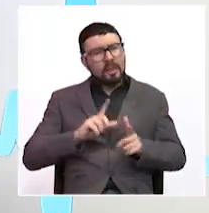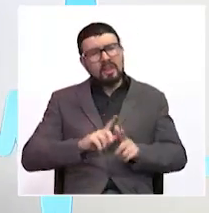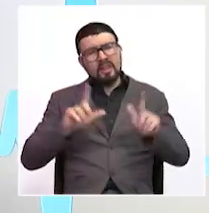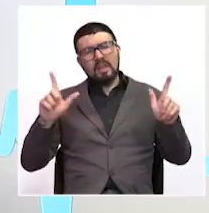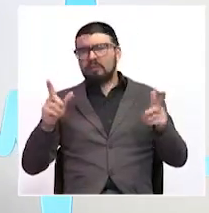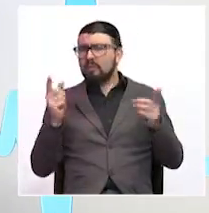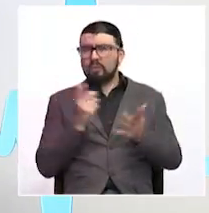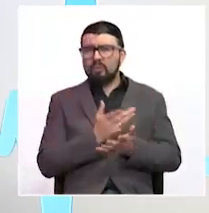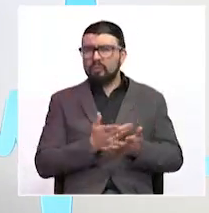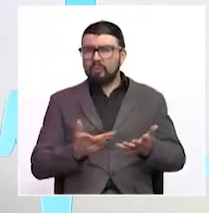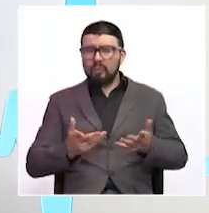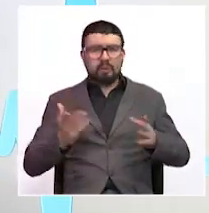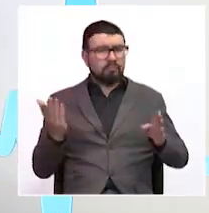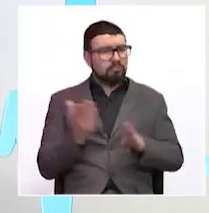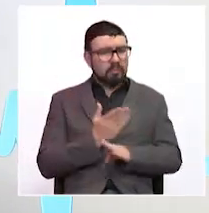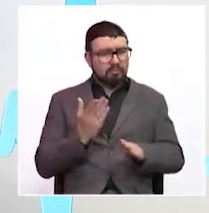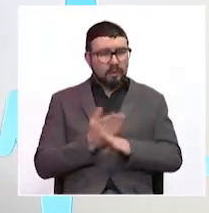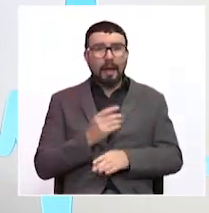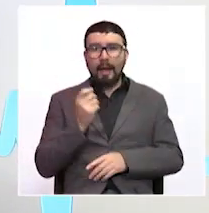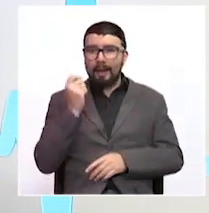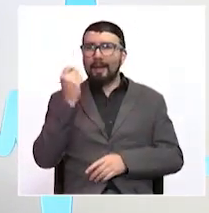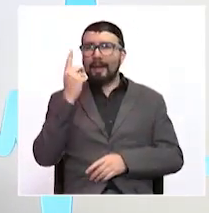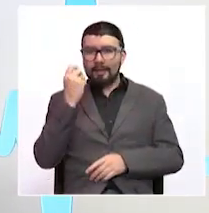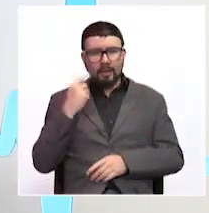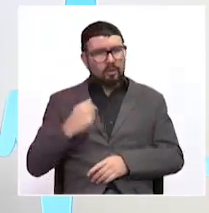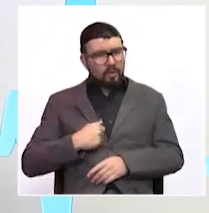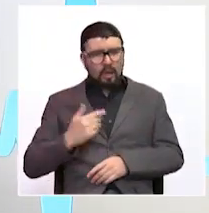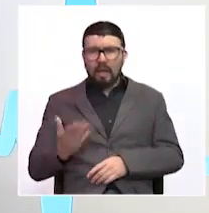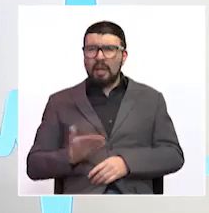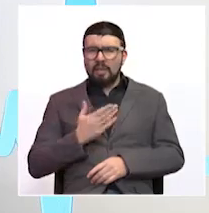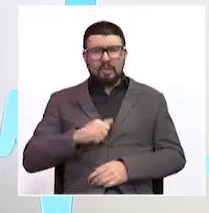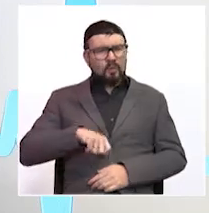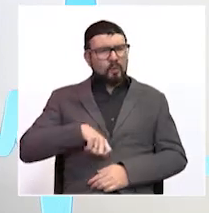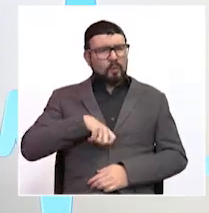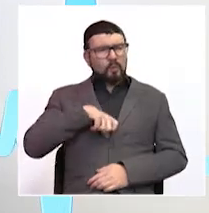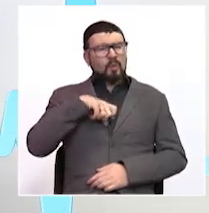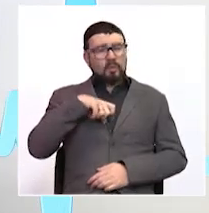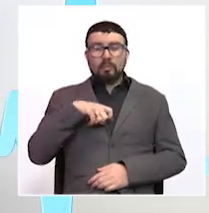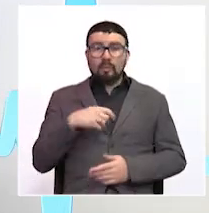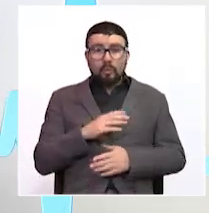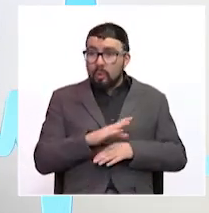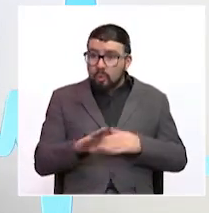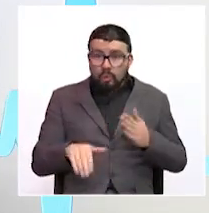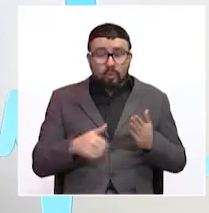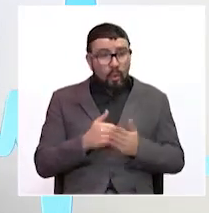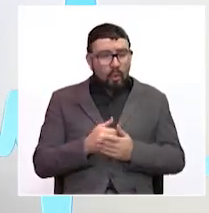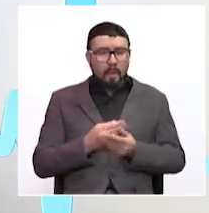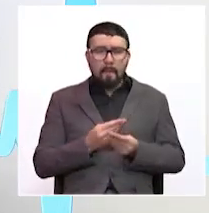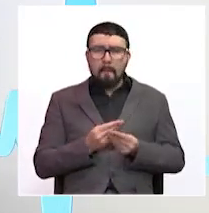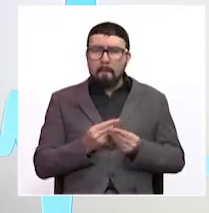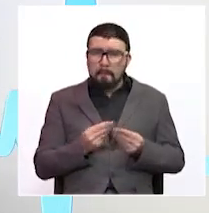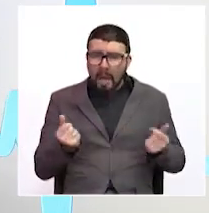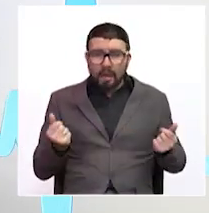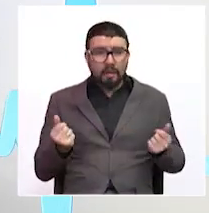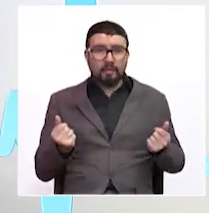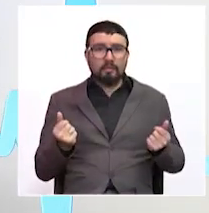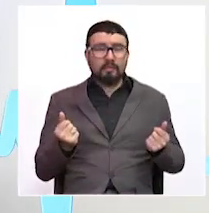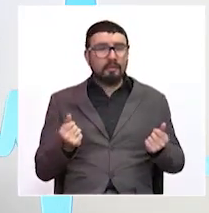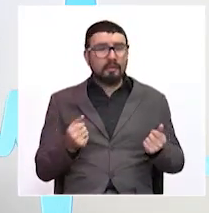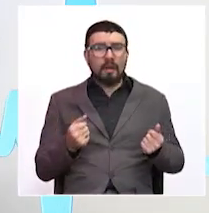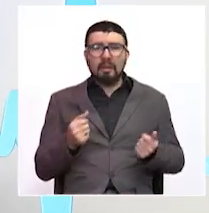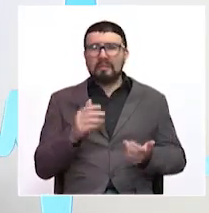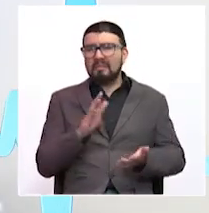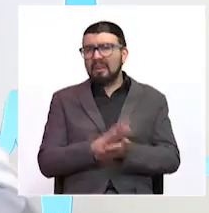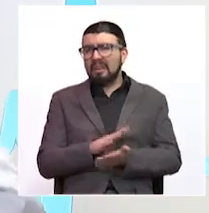cargas a entender nuestros egos a entender que todo va llegando y todo va pasando y que no podemos quedarnos